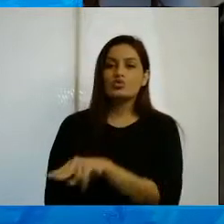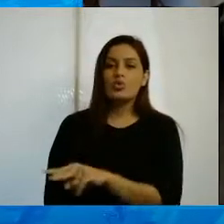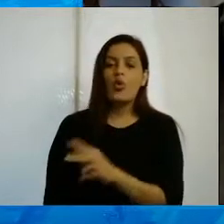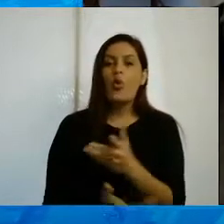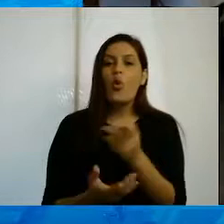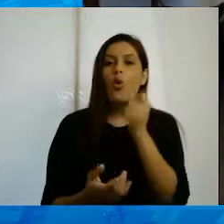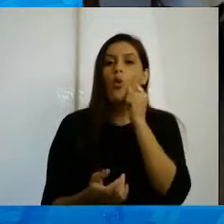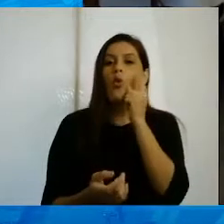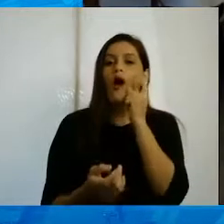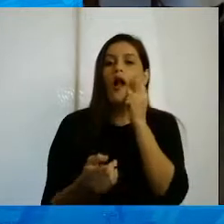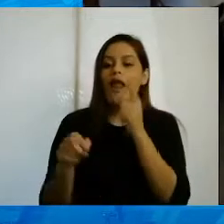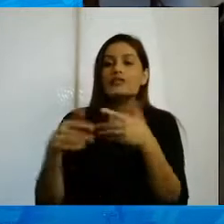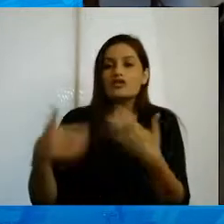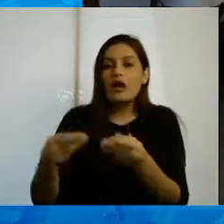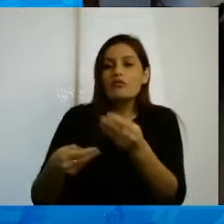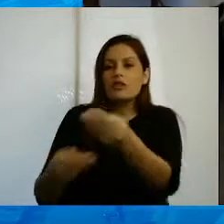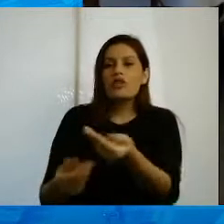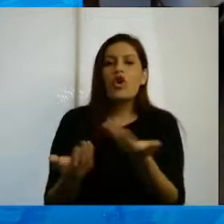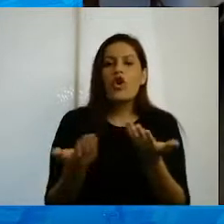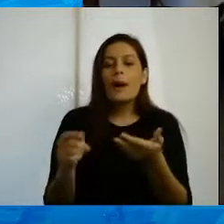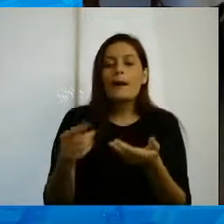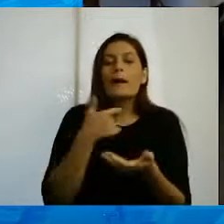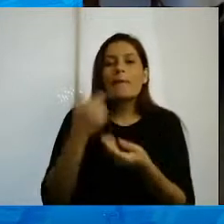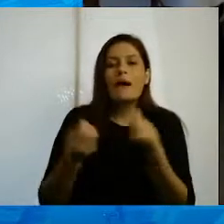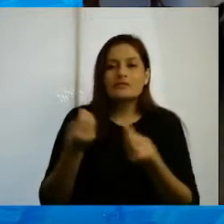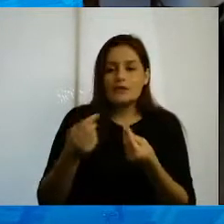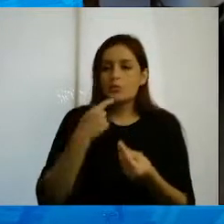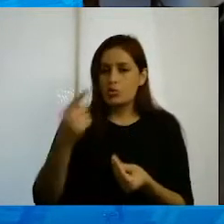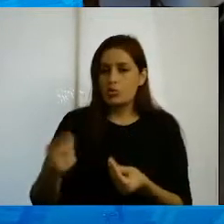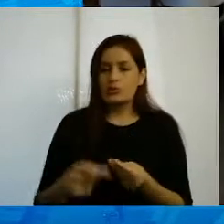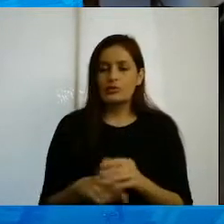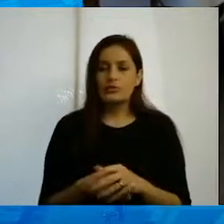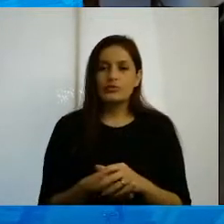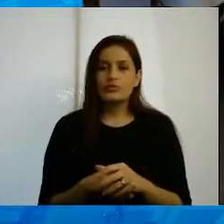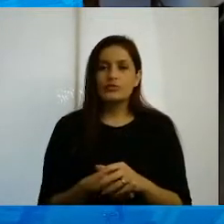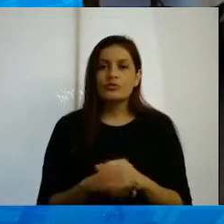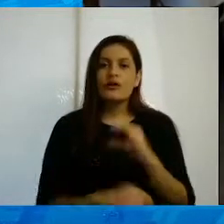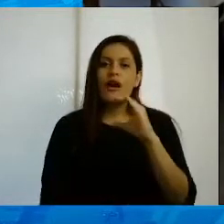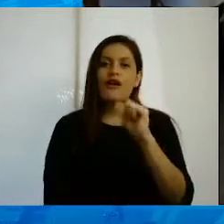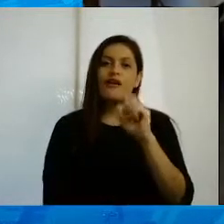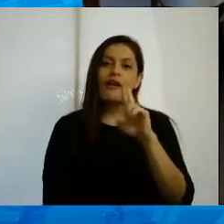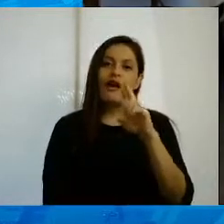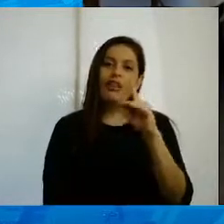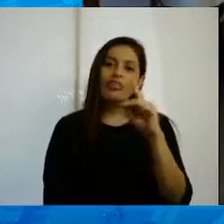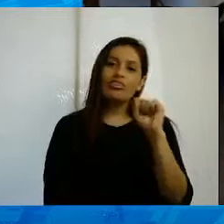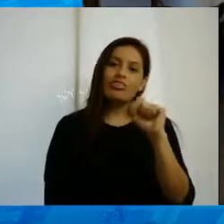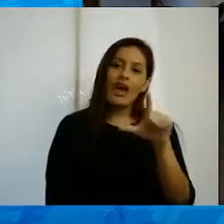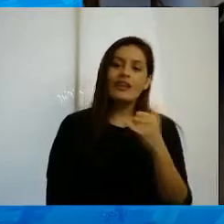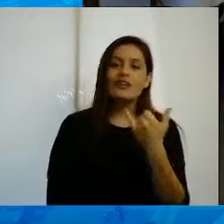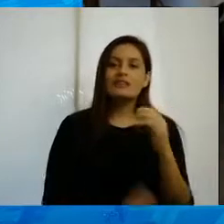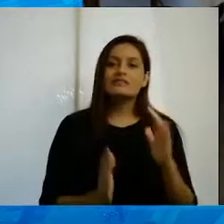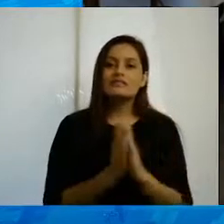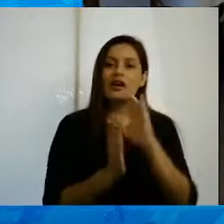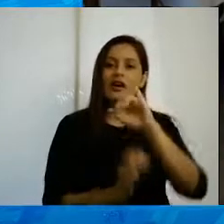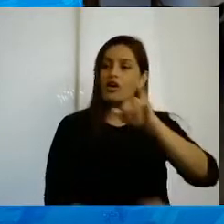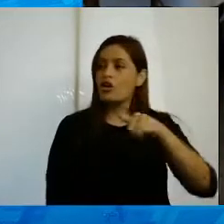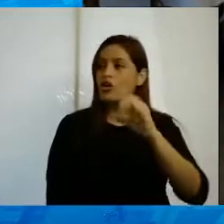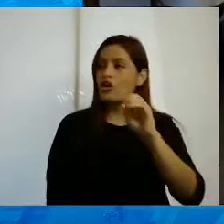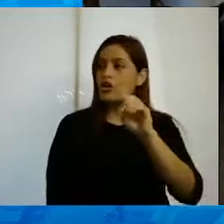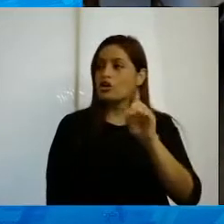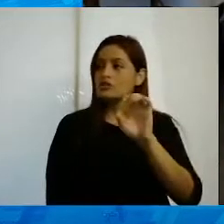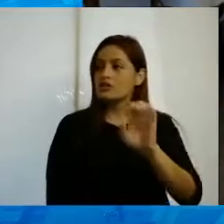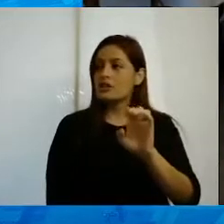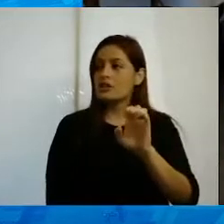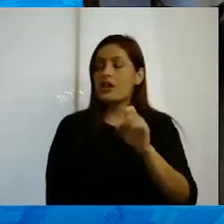su solicitud. Por último, el sector de El Cardal de San José, la presidenta de la Junta de Vecinos, Susana Lauri,